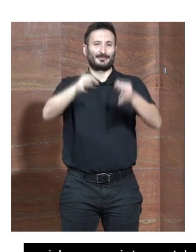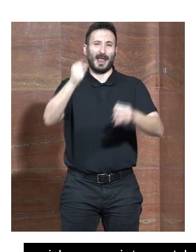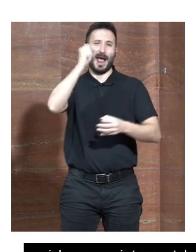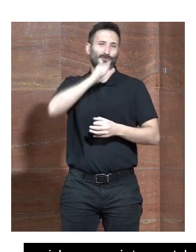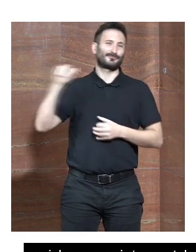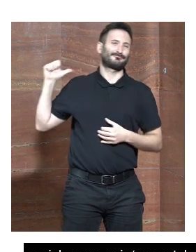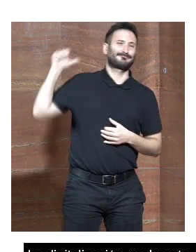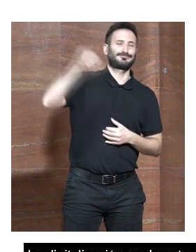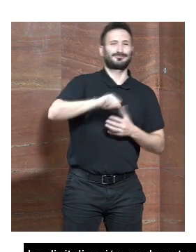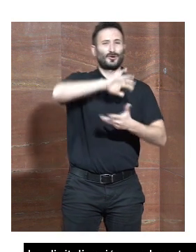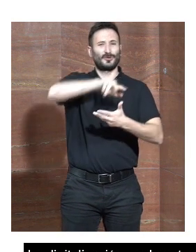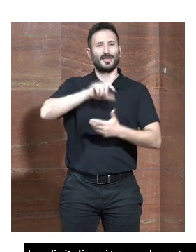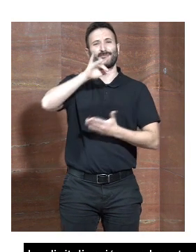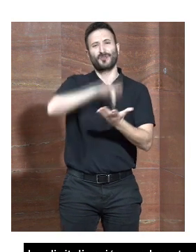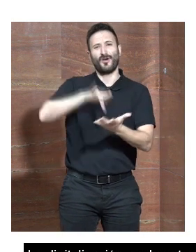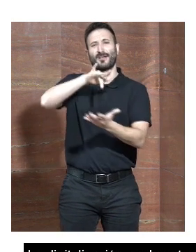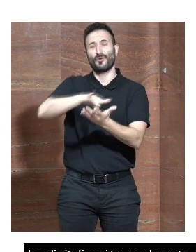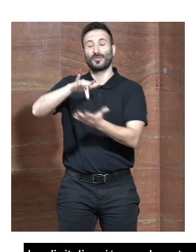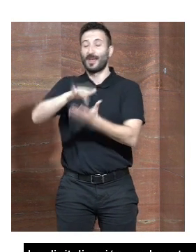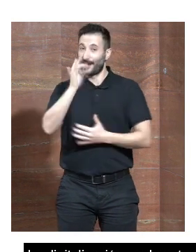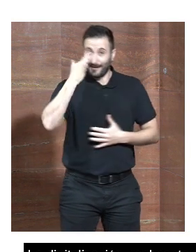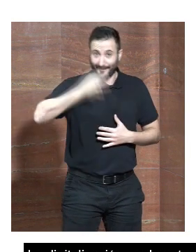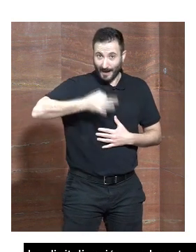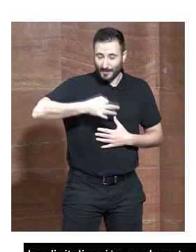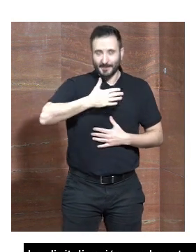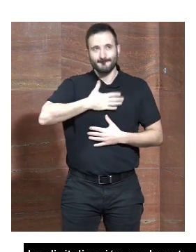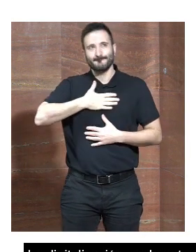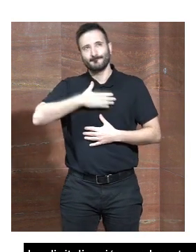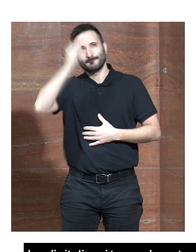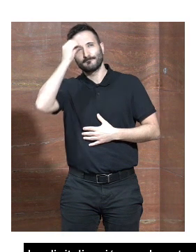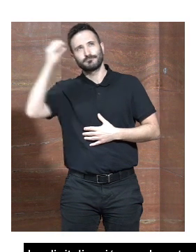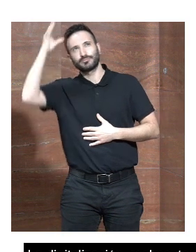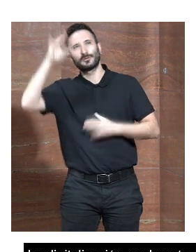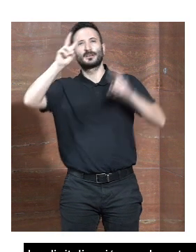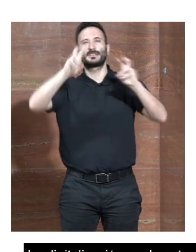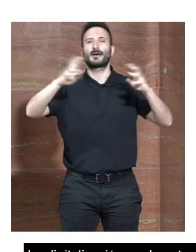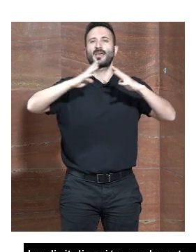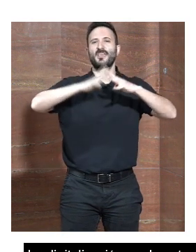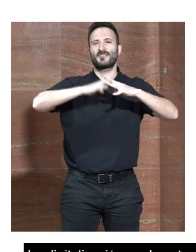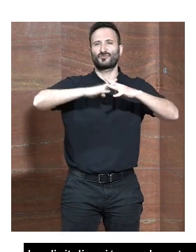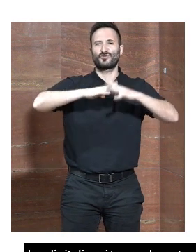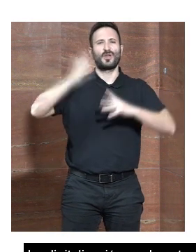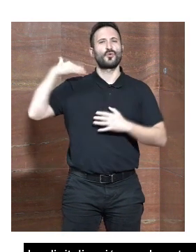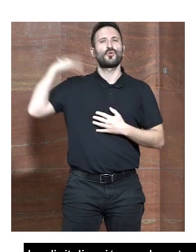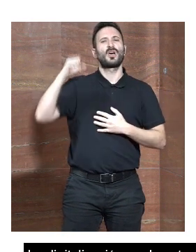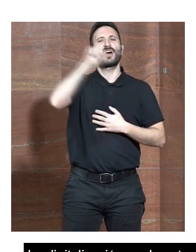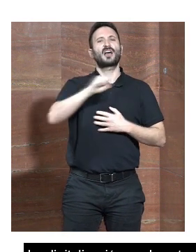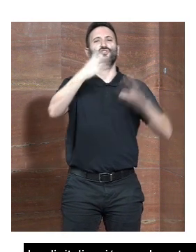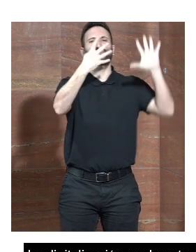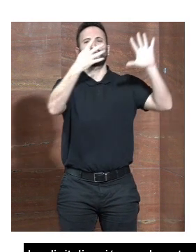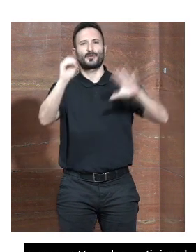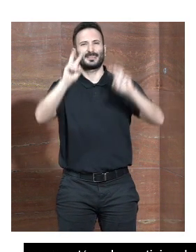bastantes años. Pues realmente hay un paralelismo yo lo veo un paralelismo con el tema de las infraestructuras que empezaron en los años 90,